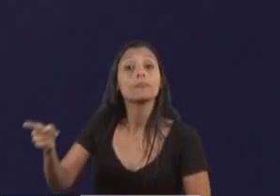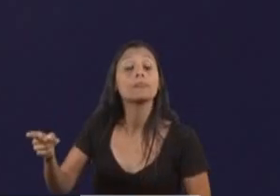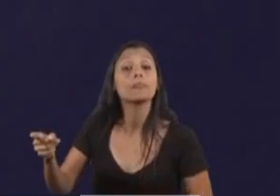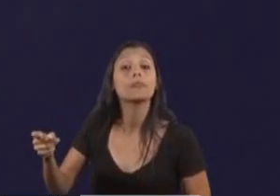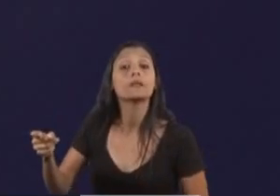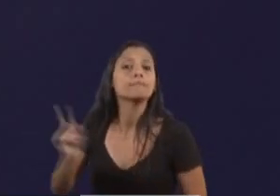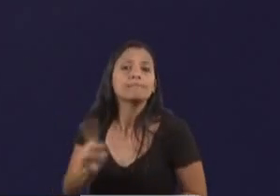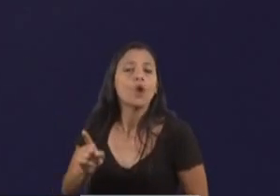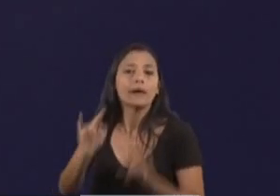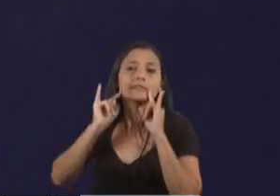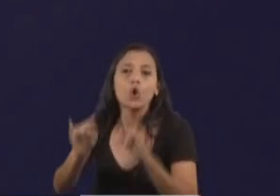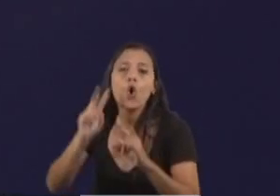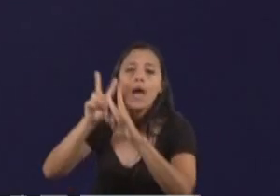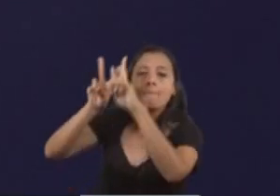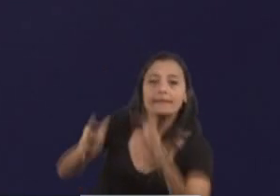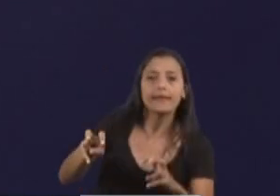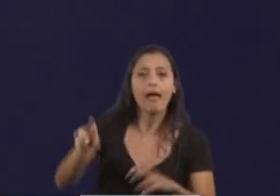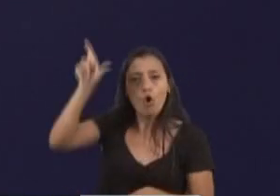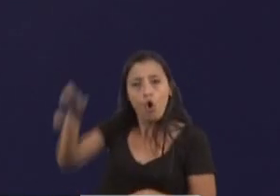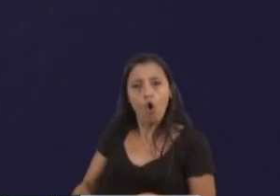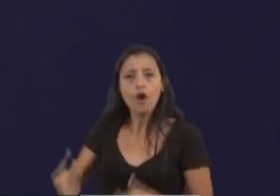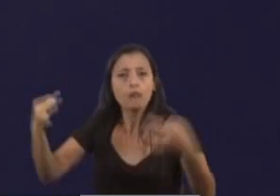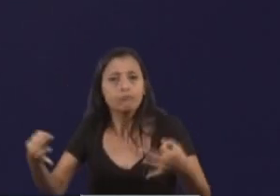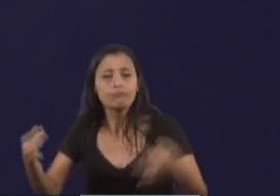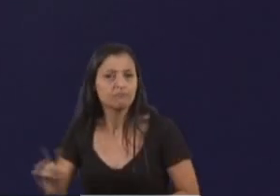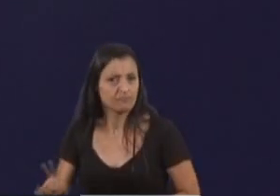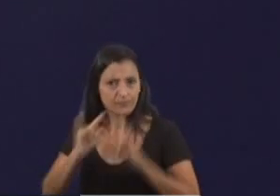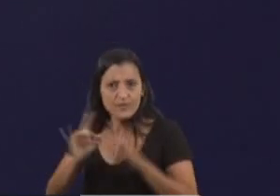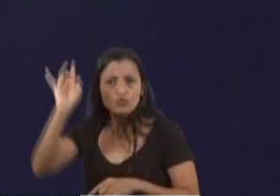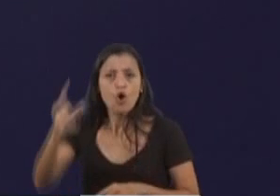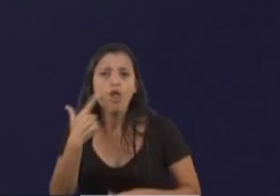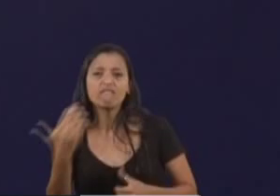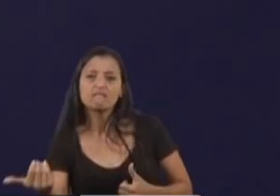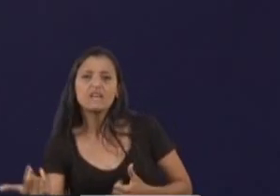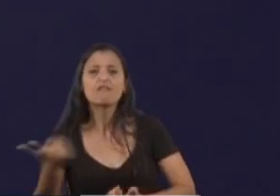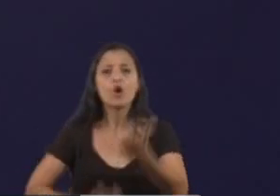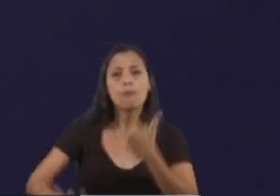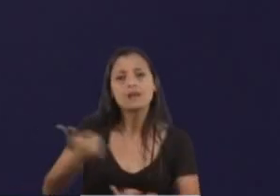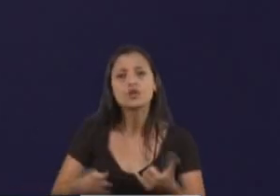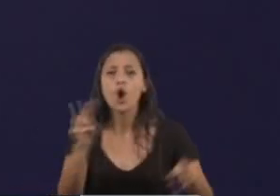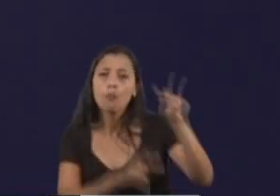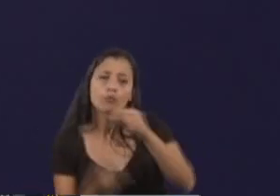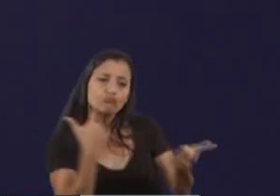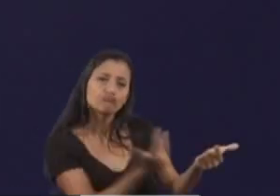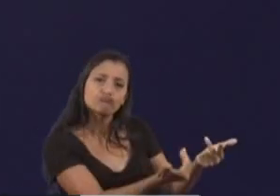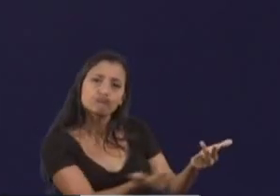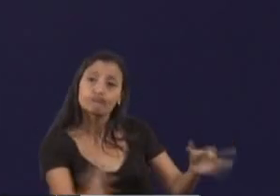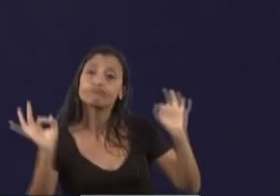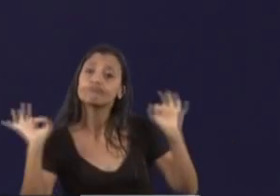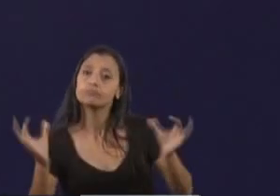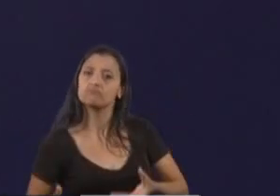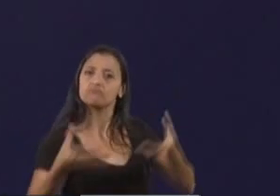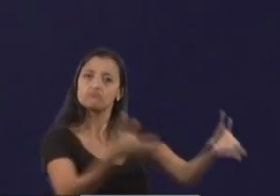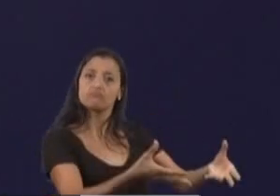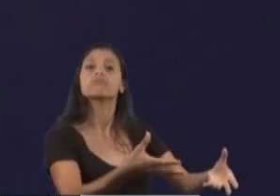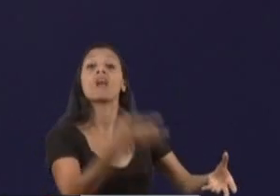tiene el mote de investigadora, sino de recolectar. Esa unidad tiene que recolectar toda la información que crea pertinente o que le soliciten